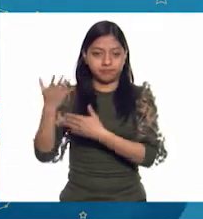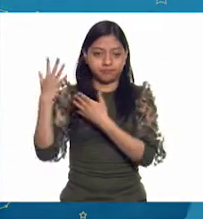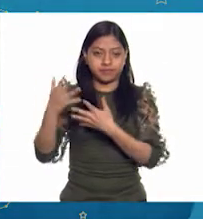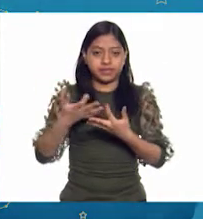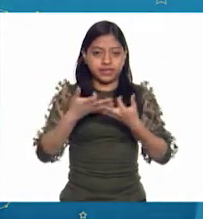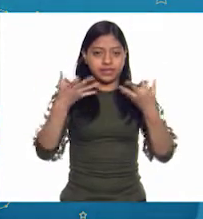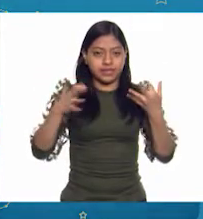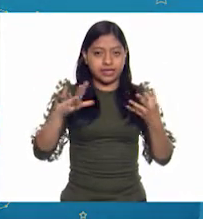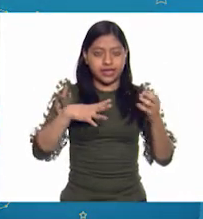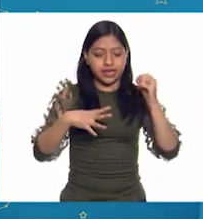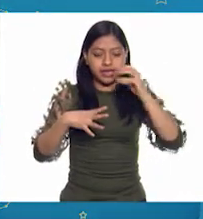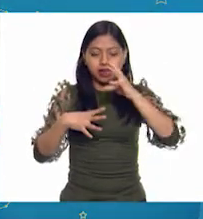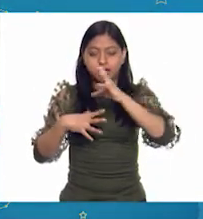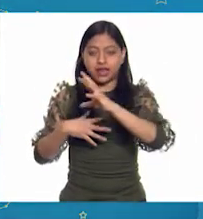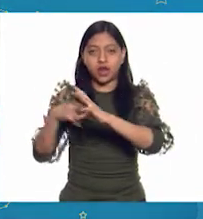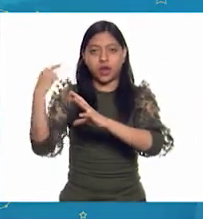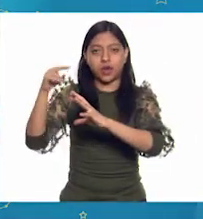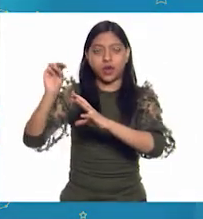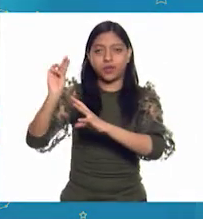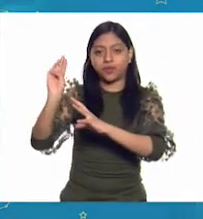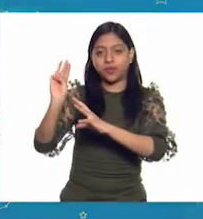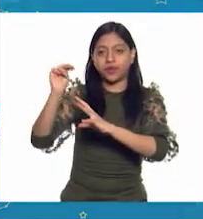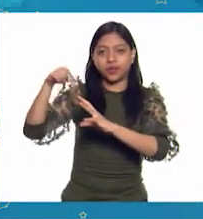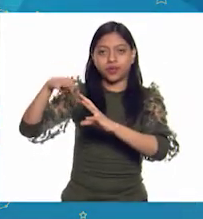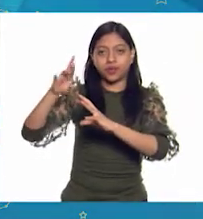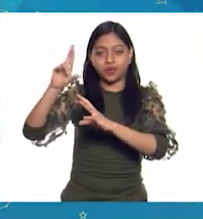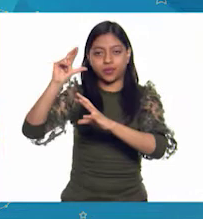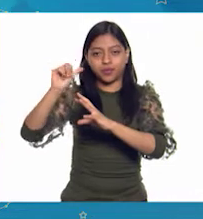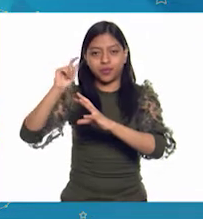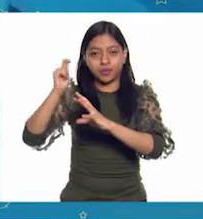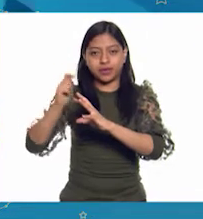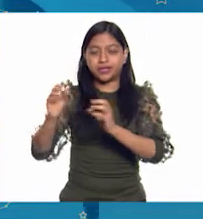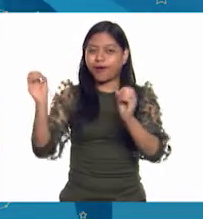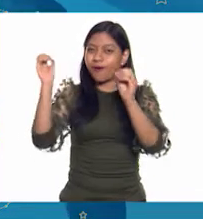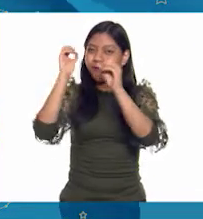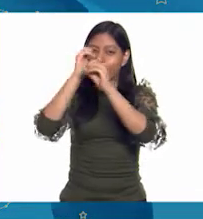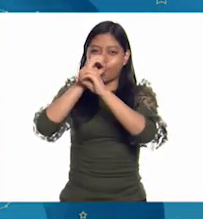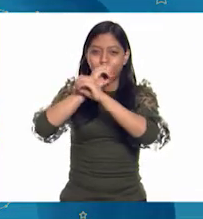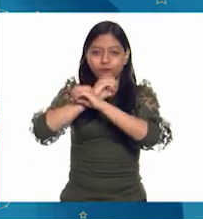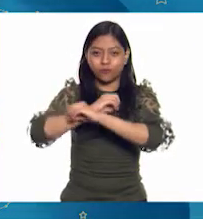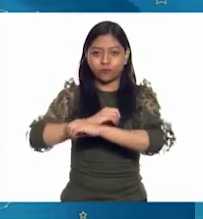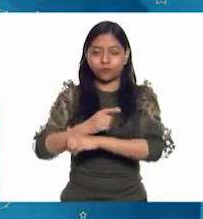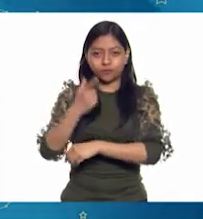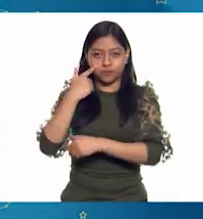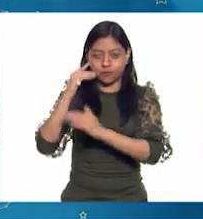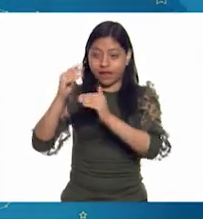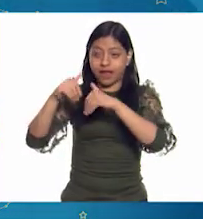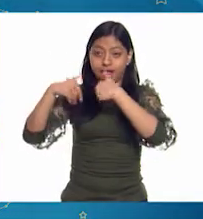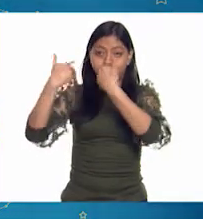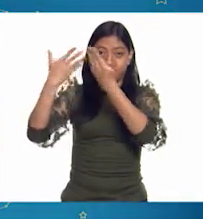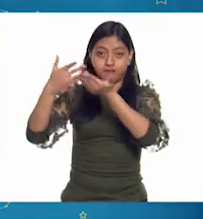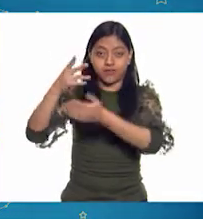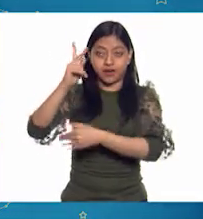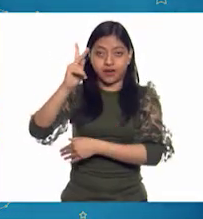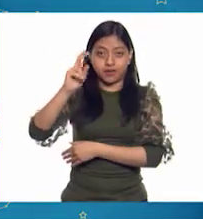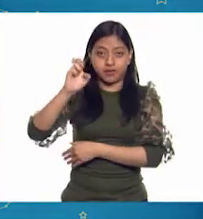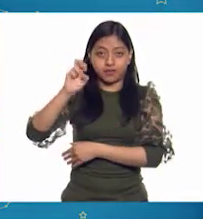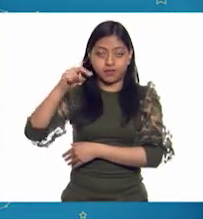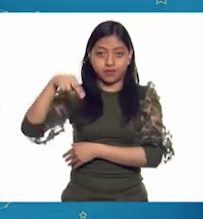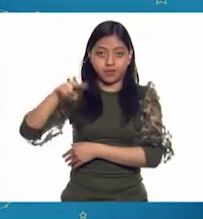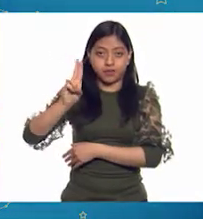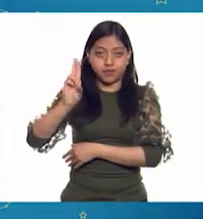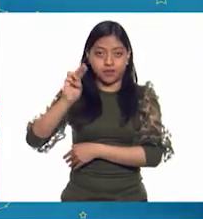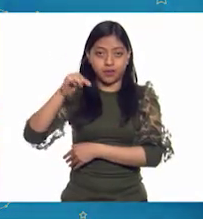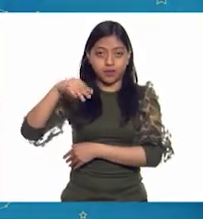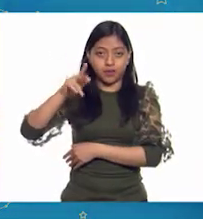un cono de sombra llamado umbra, donde la oscuridad es prácticamente total, y la penumbra, donde la oscuridad es parcial.